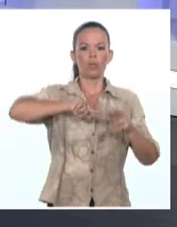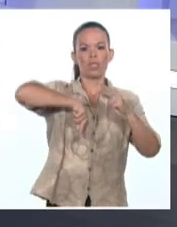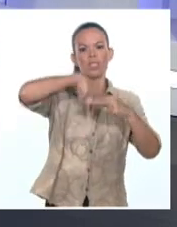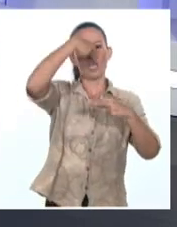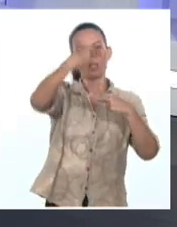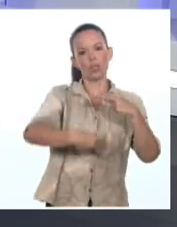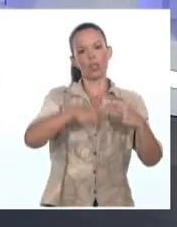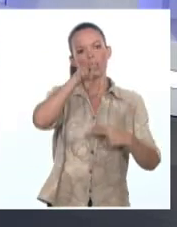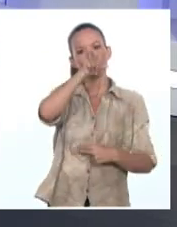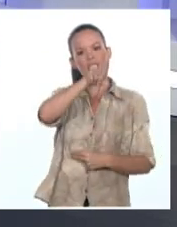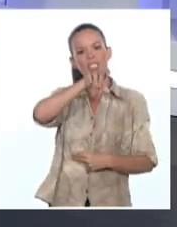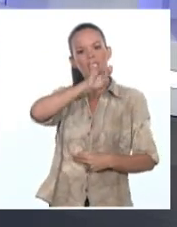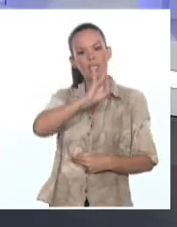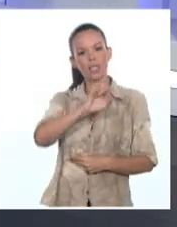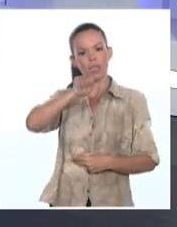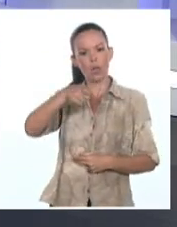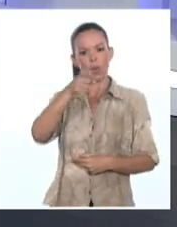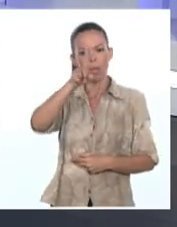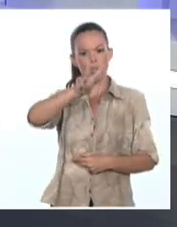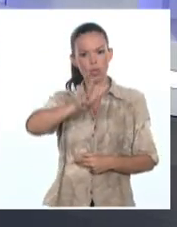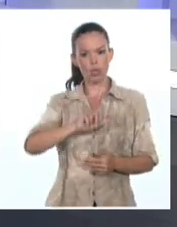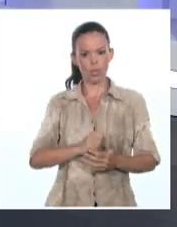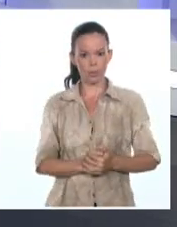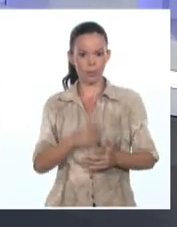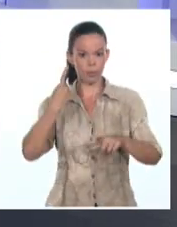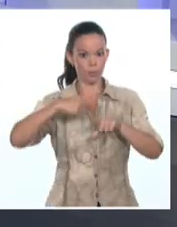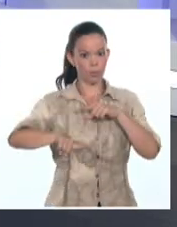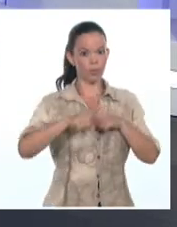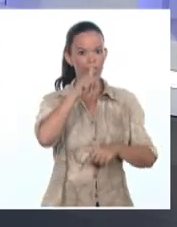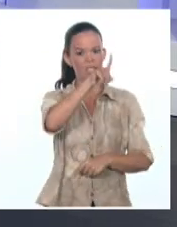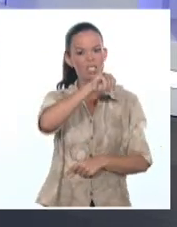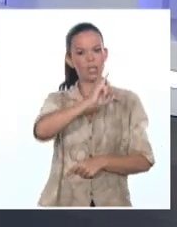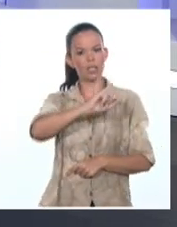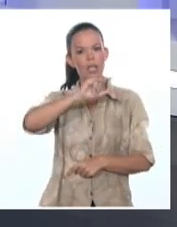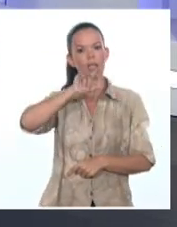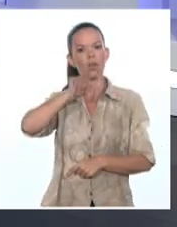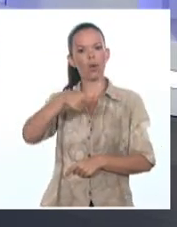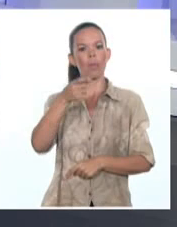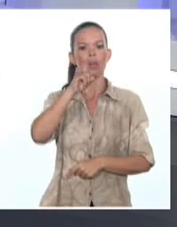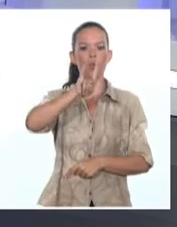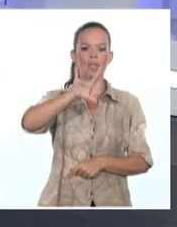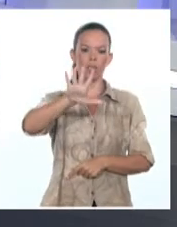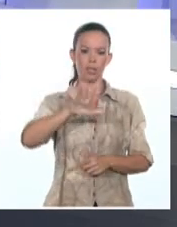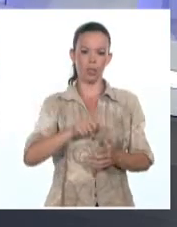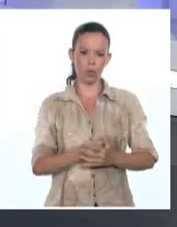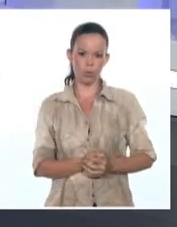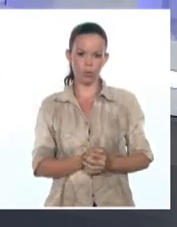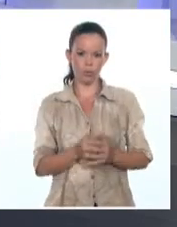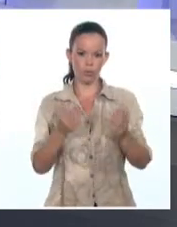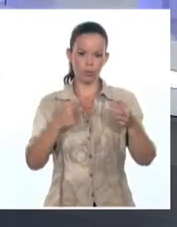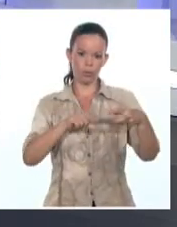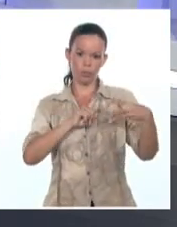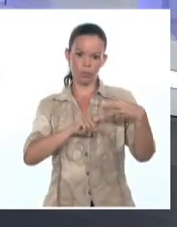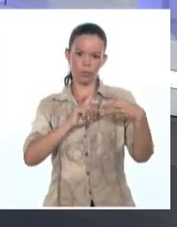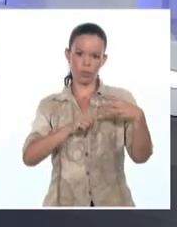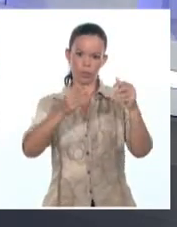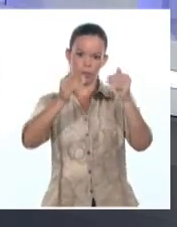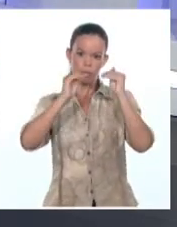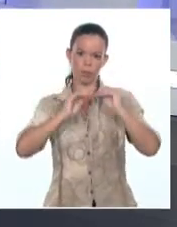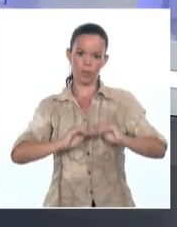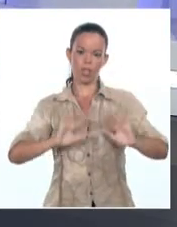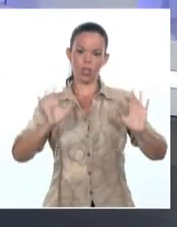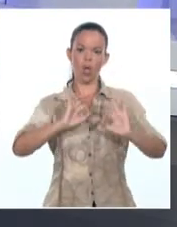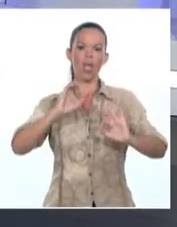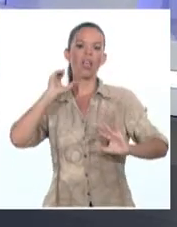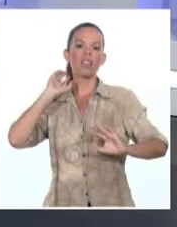Cristian Nápoles registró 1695 por su parte también cubano Mario Díaz no pasó de la clasificatoria del disco con